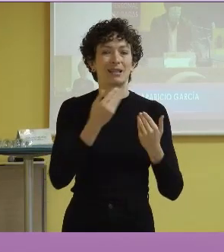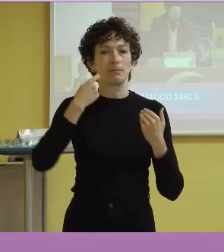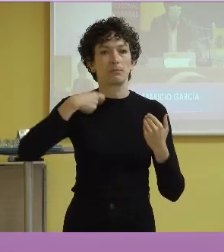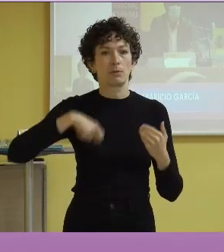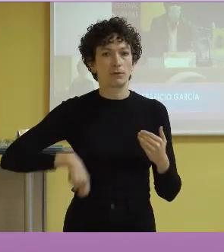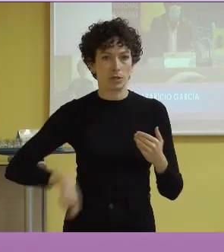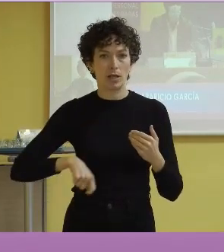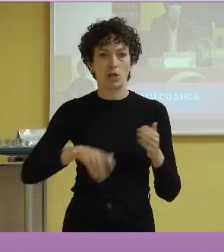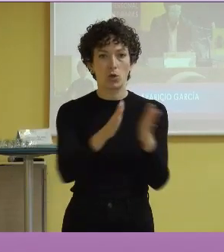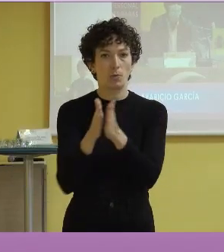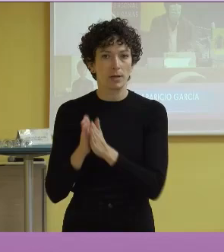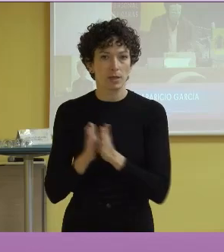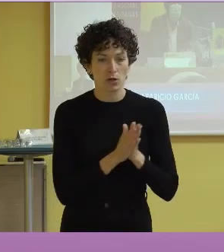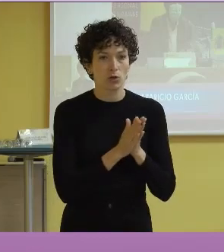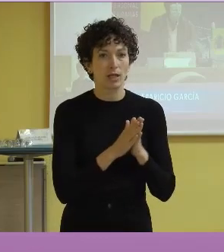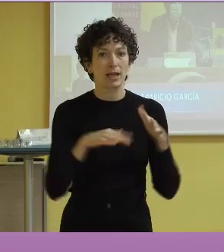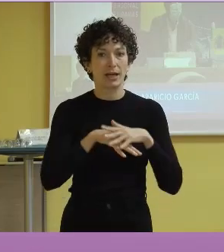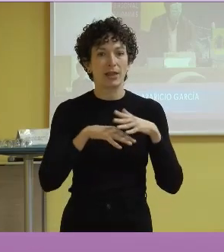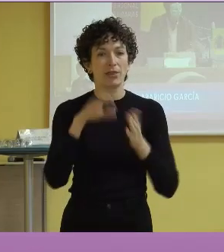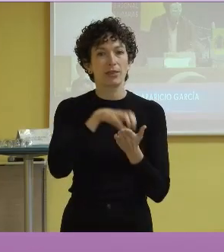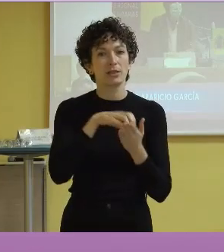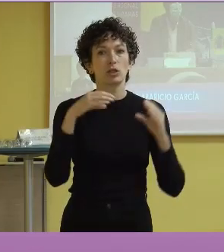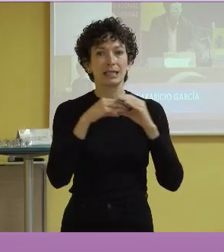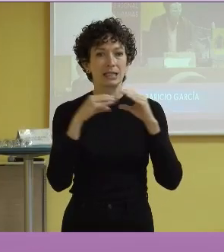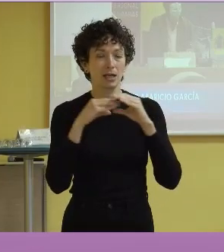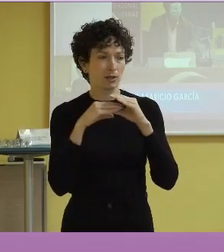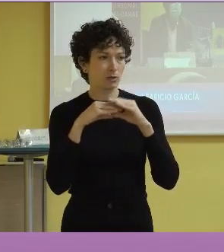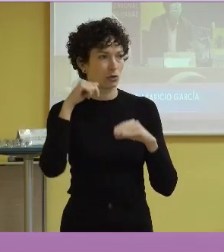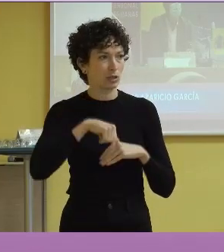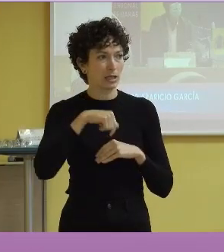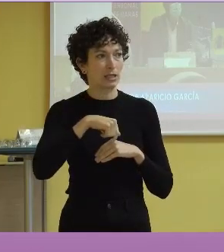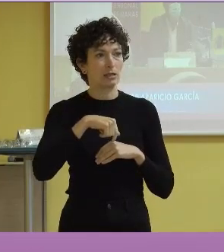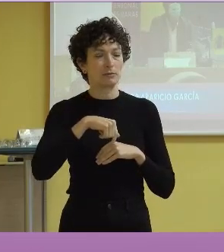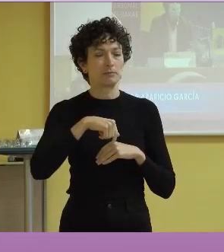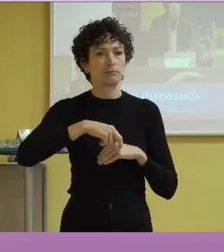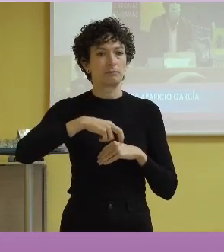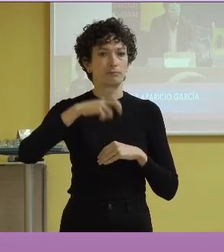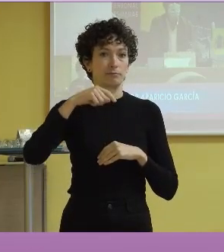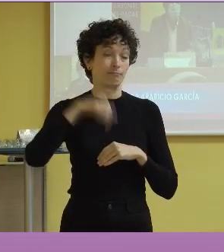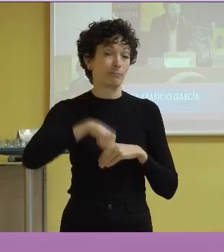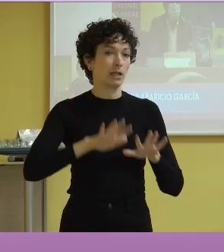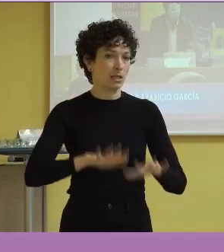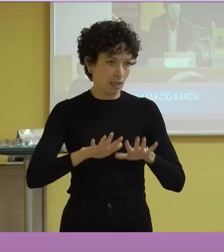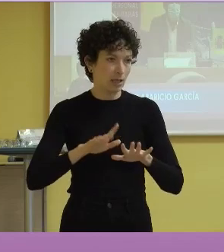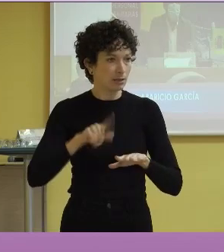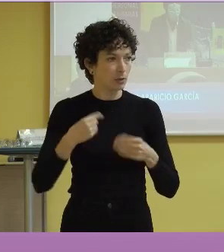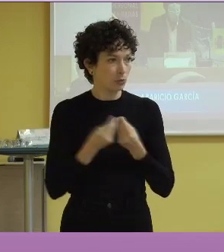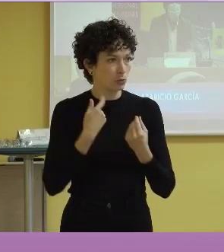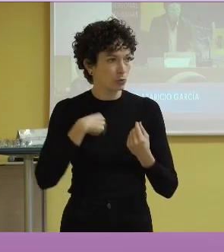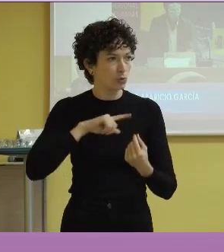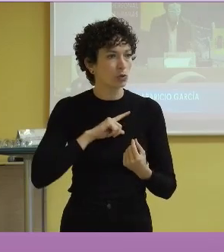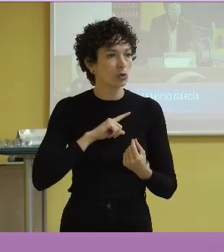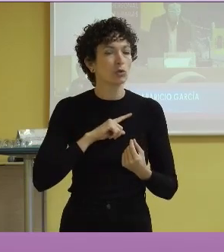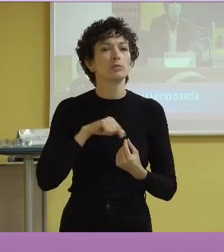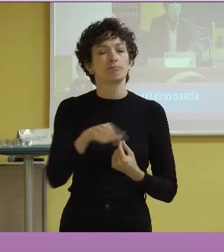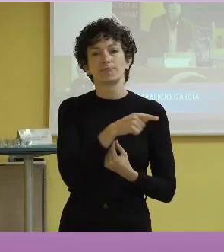nuestros compañeros de la red de centros del Inserso, que están aquí alojados también con nosotros, a los cuales os